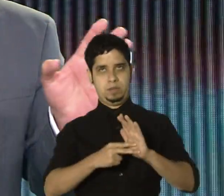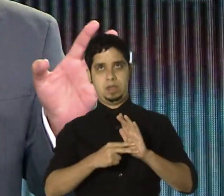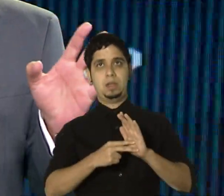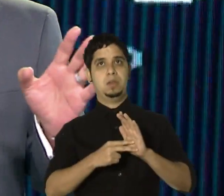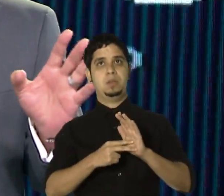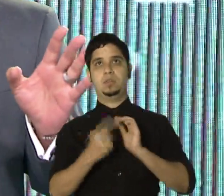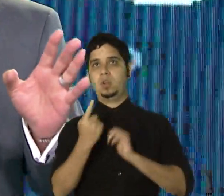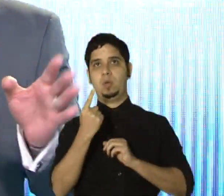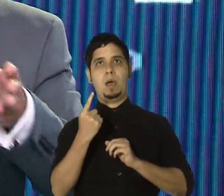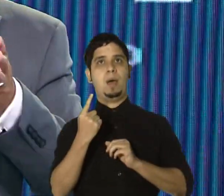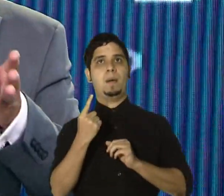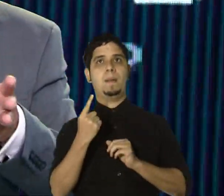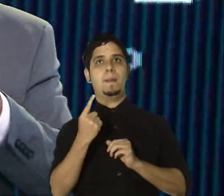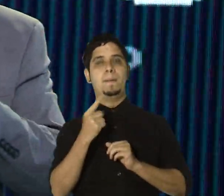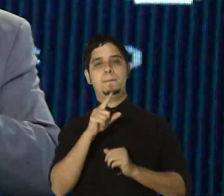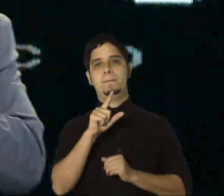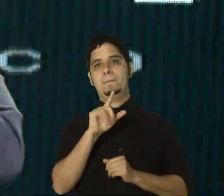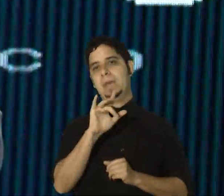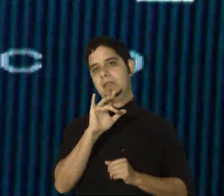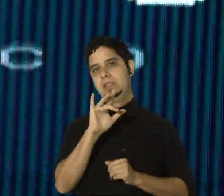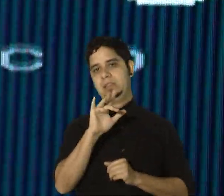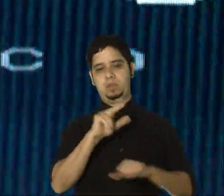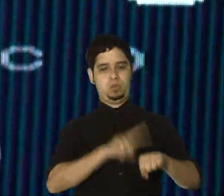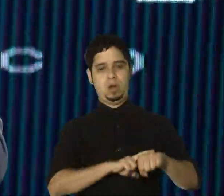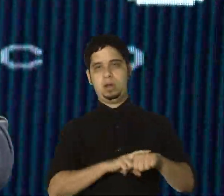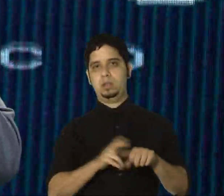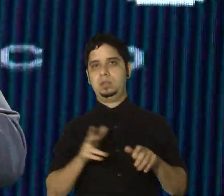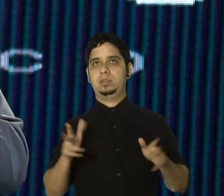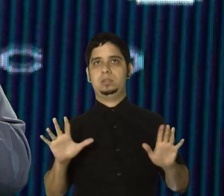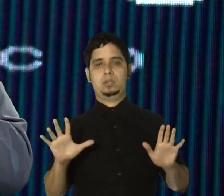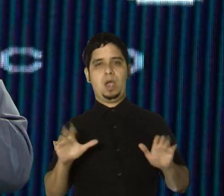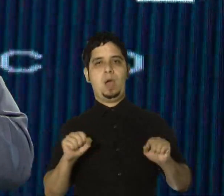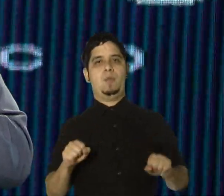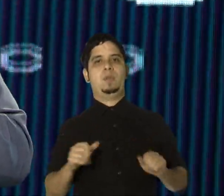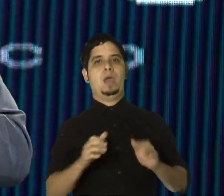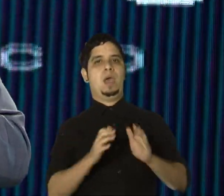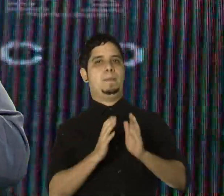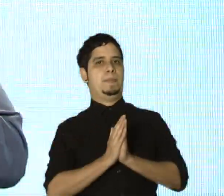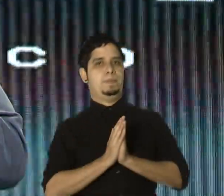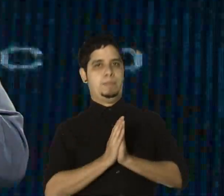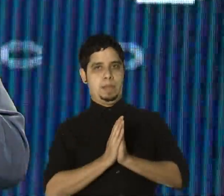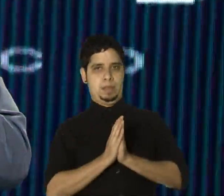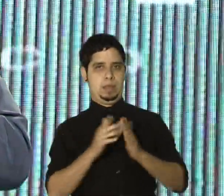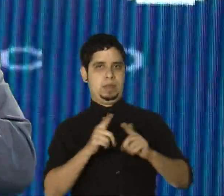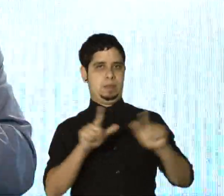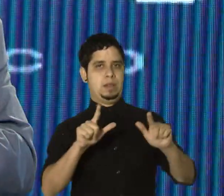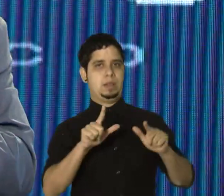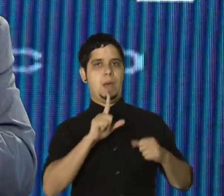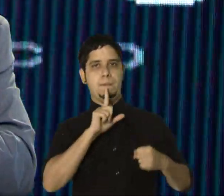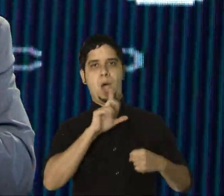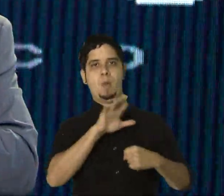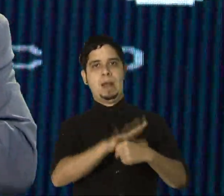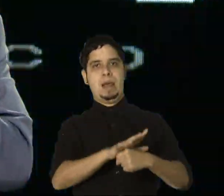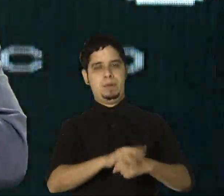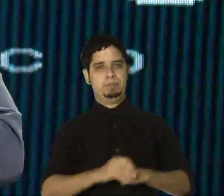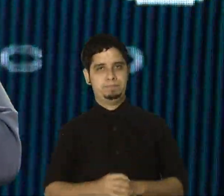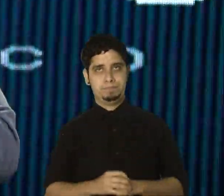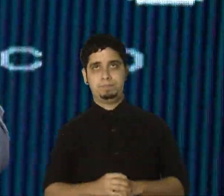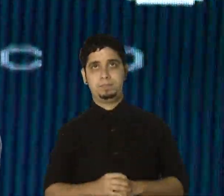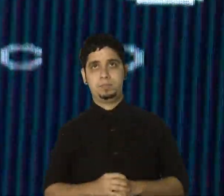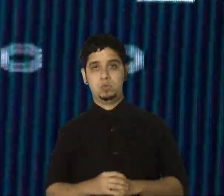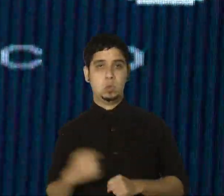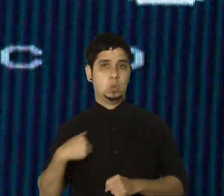solamente tendría que cumplir los 25 años naturales y ya podría acudir a la Junta de Libertad bajo palabra. Ahora, nos